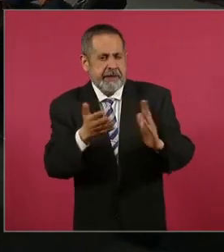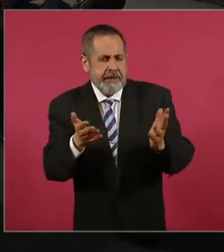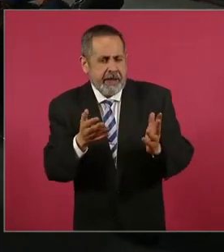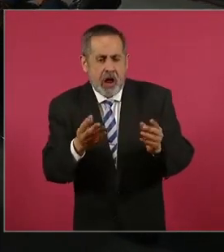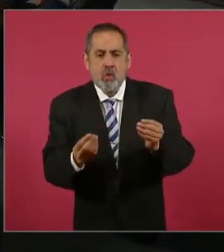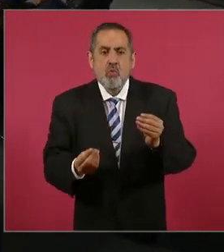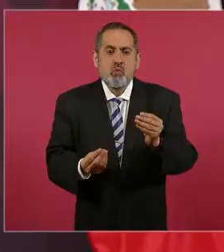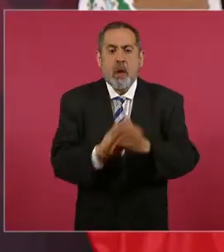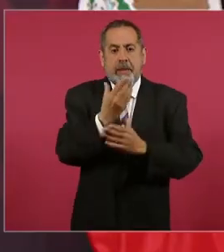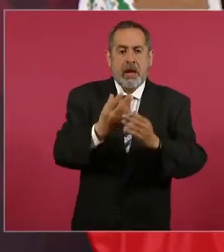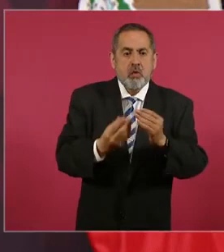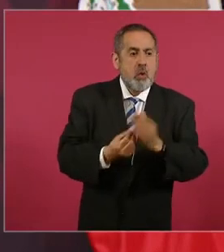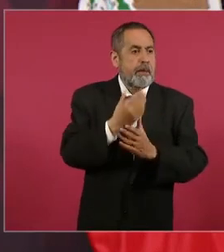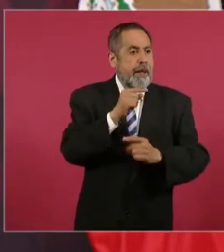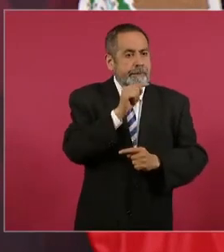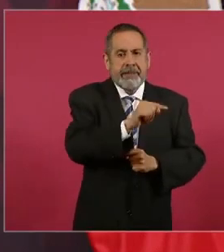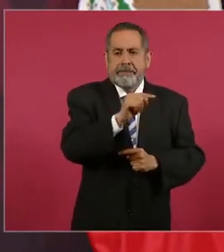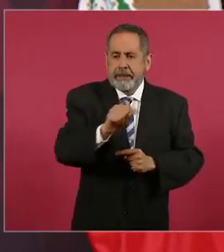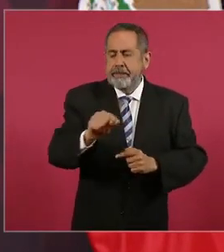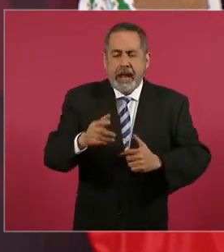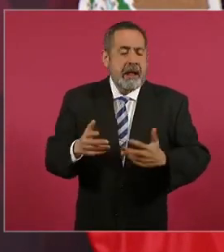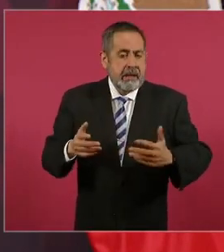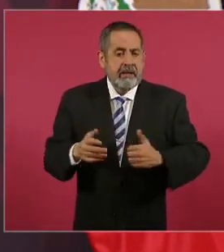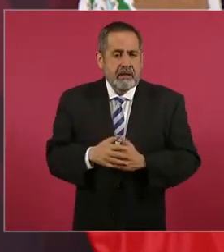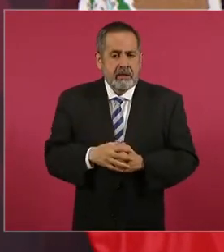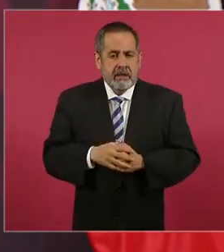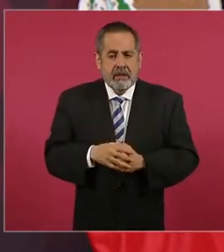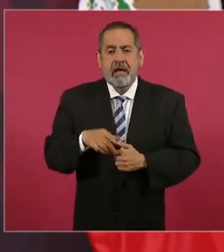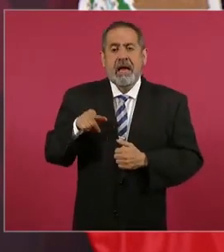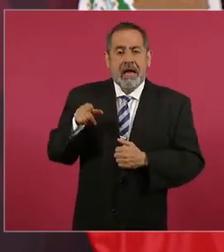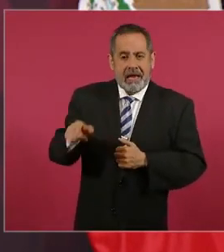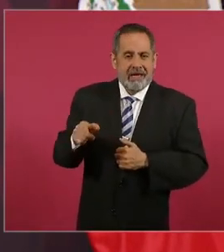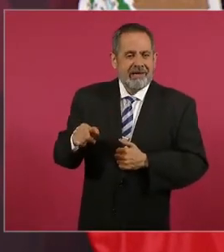nuevas plantas, están creciendo los activos